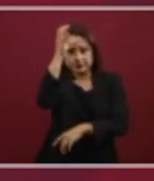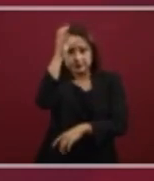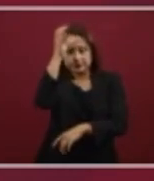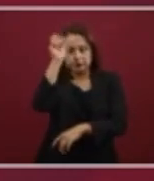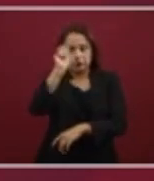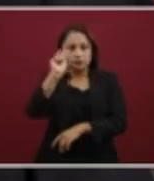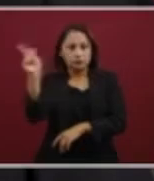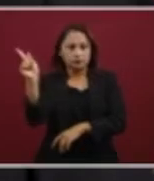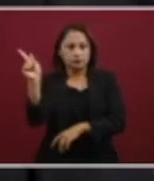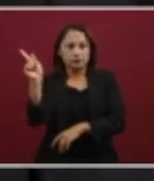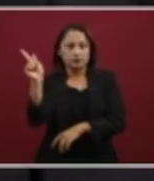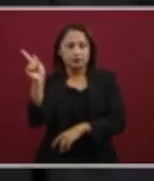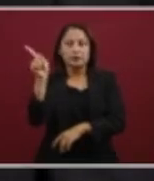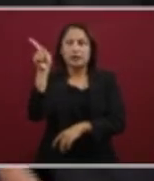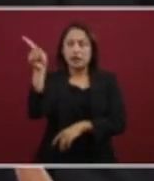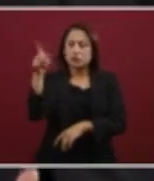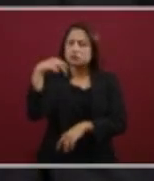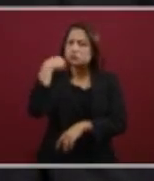decidieron